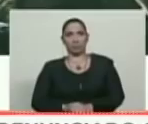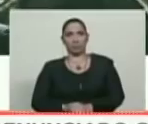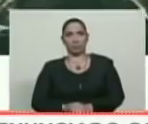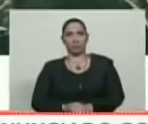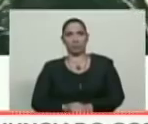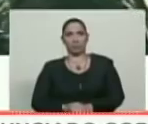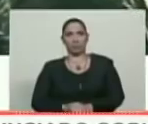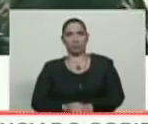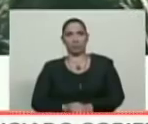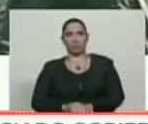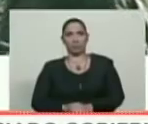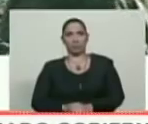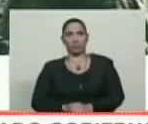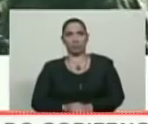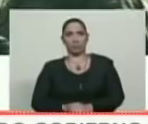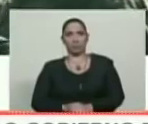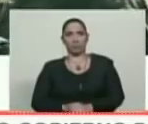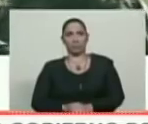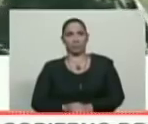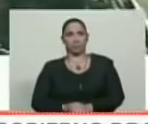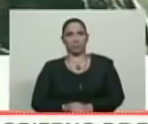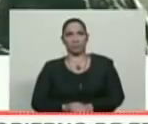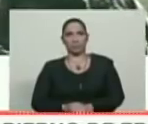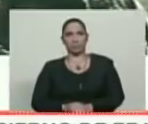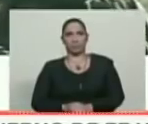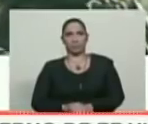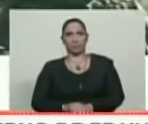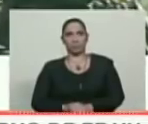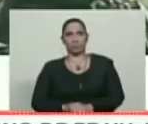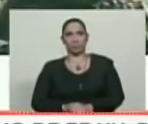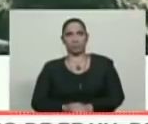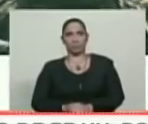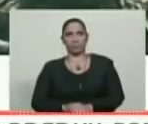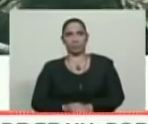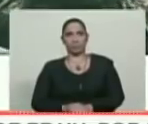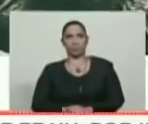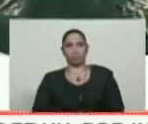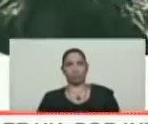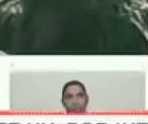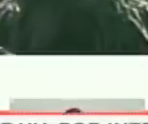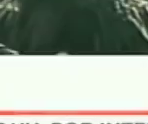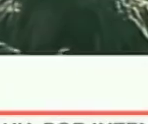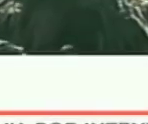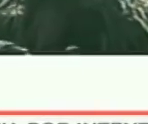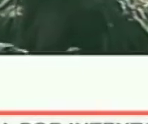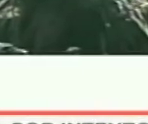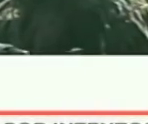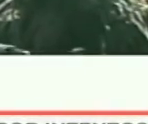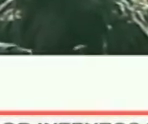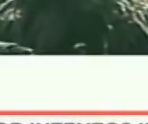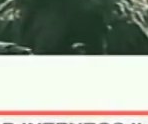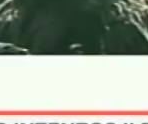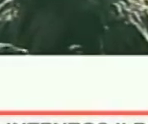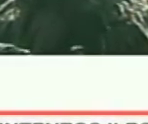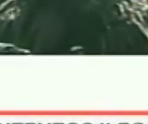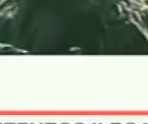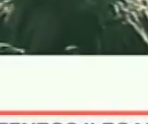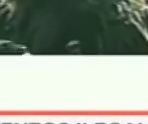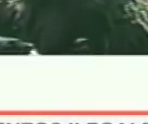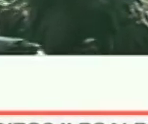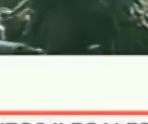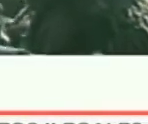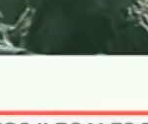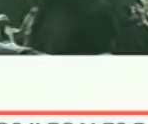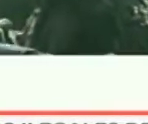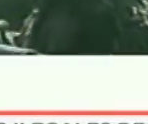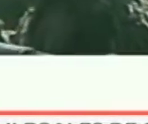en distancia, más o menos? En distancia, que un objetivo a 400 metros lo divide entre 4 y el resultado que le da